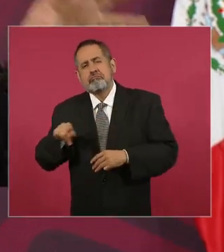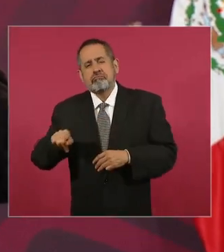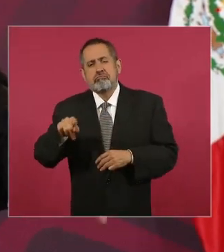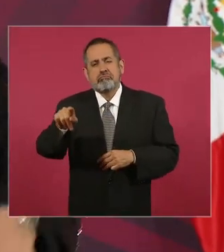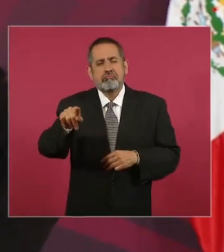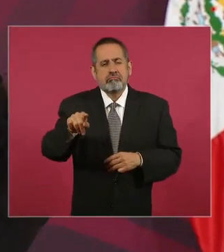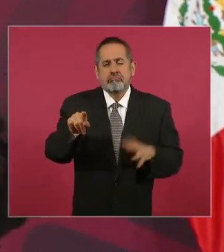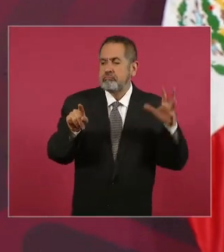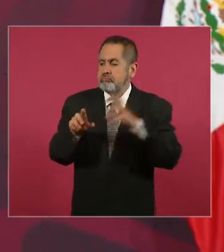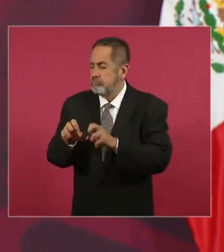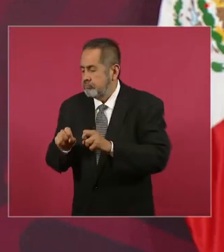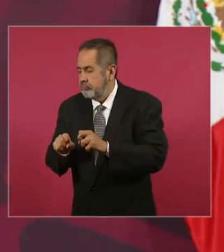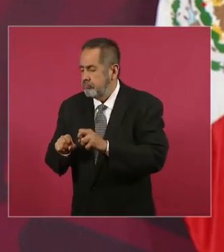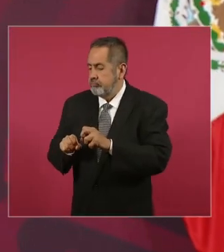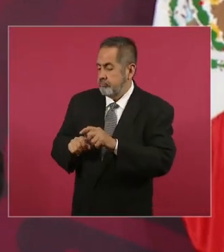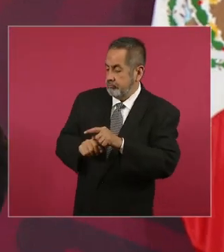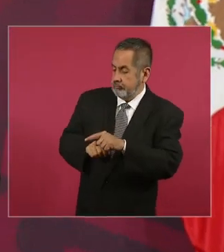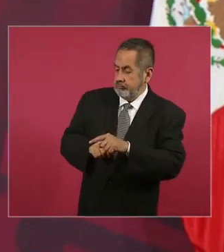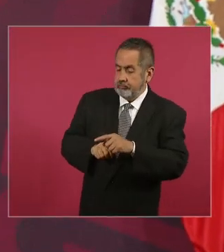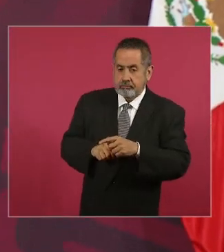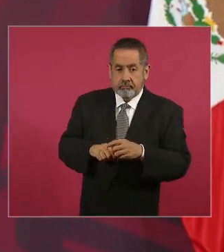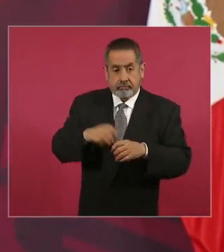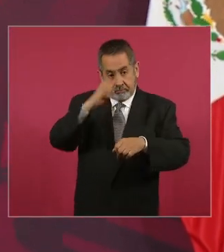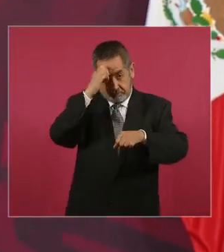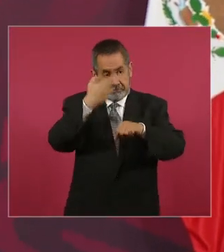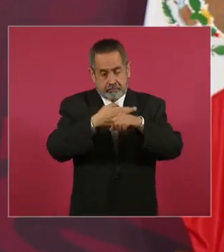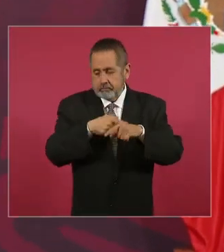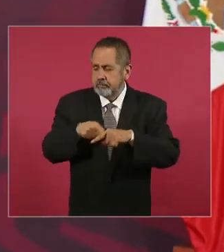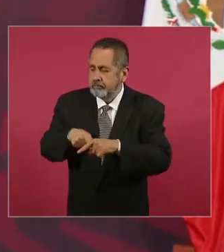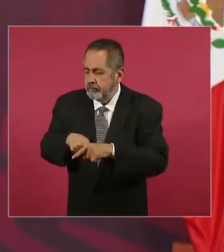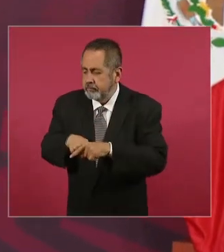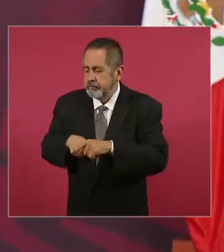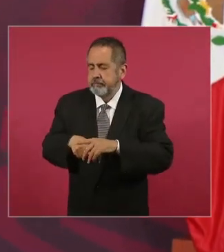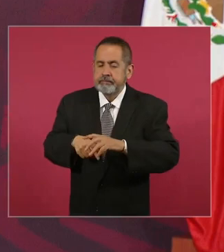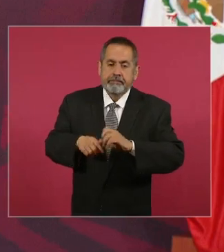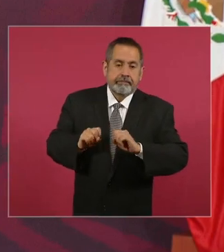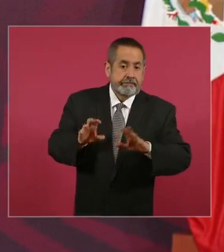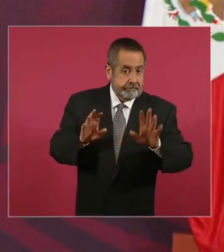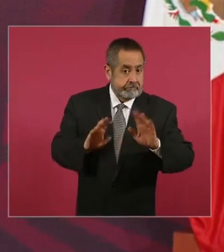ahí aparecían incluso hasta extranjeros.